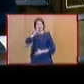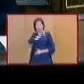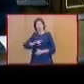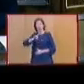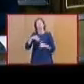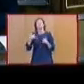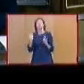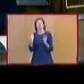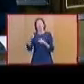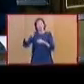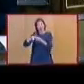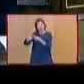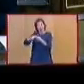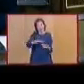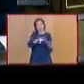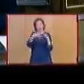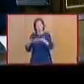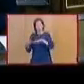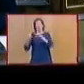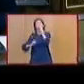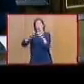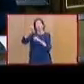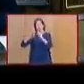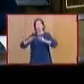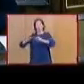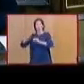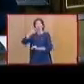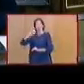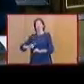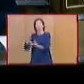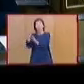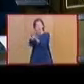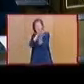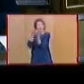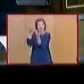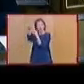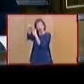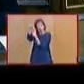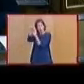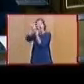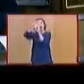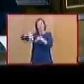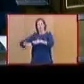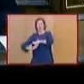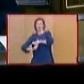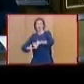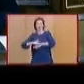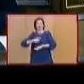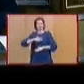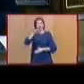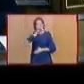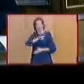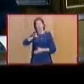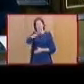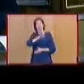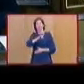gas, el cupo propio en fotovoltaica como tenemos en eólica son estratégicos para una comunidad que las energías limpias